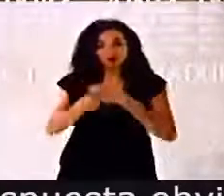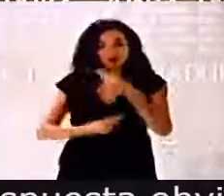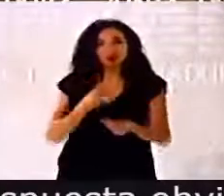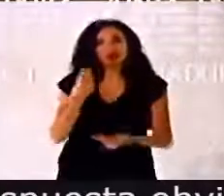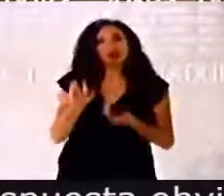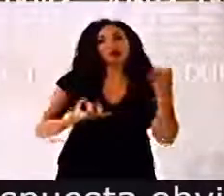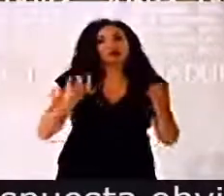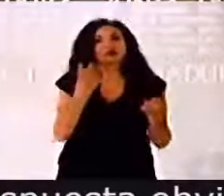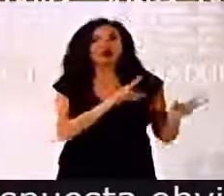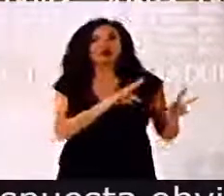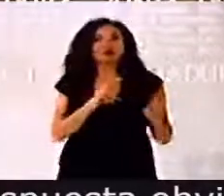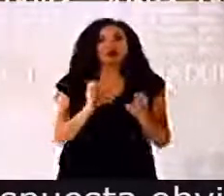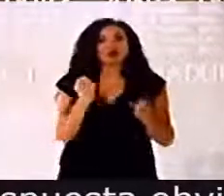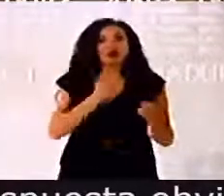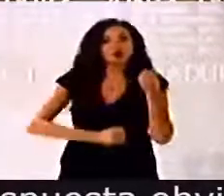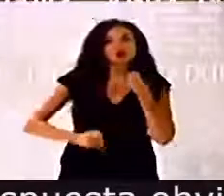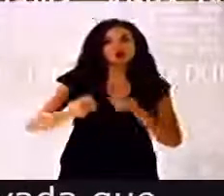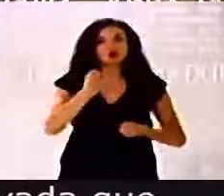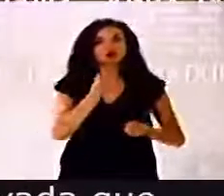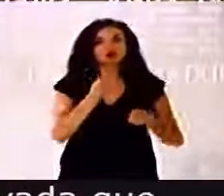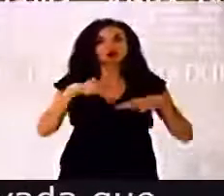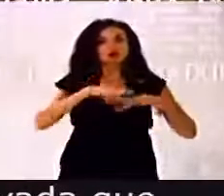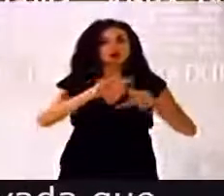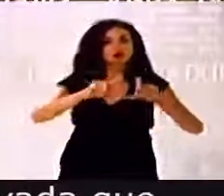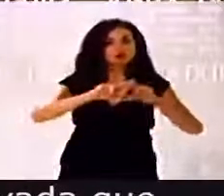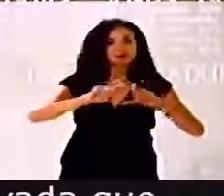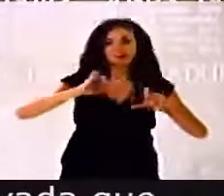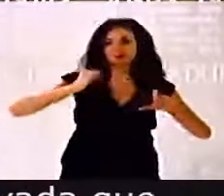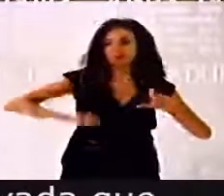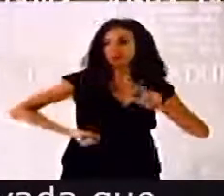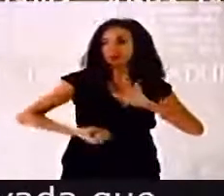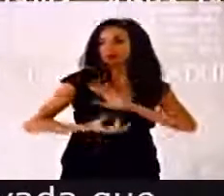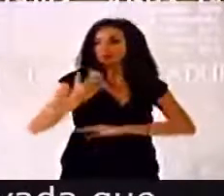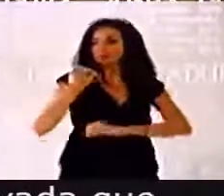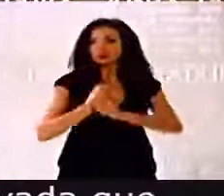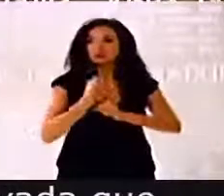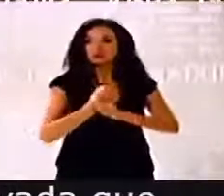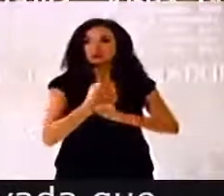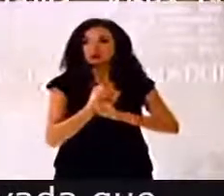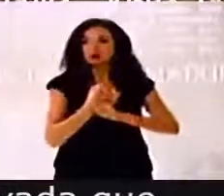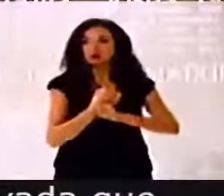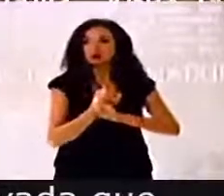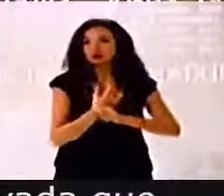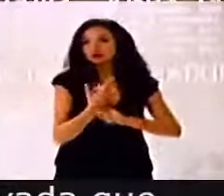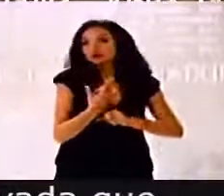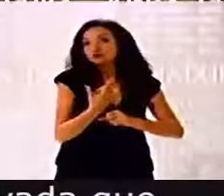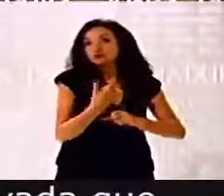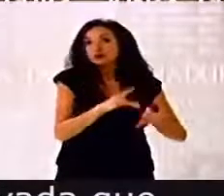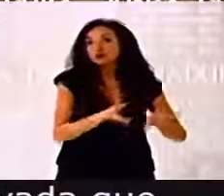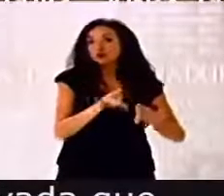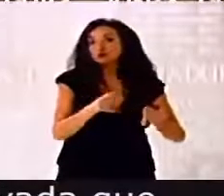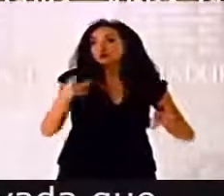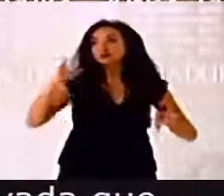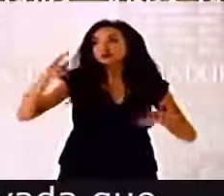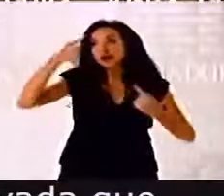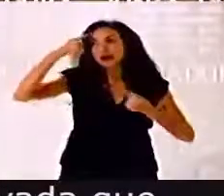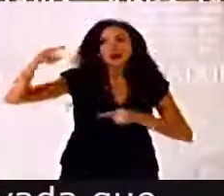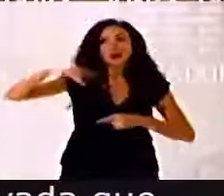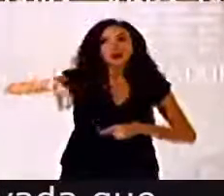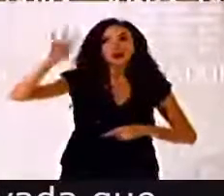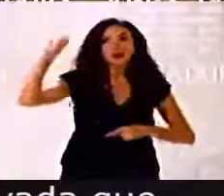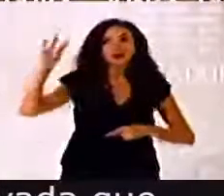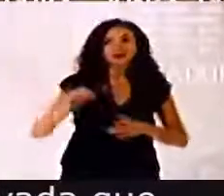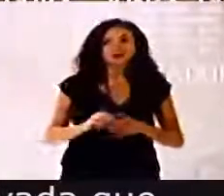actividad económica, empresarial, de riqueza y empleo en la región, elige dónde quiere ponerse, legítimamente. Y lo que